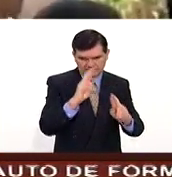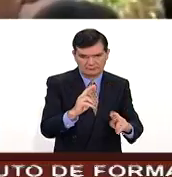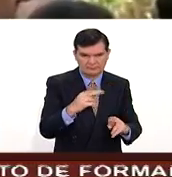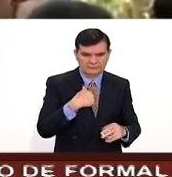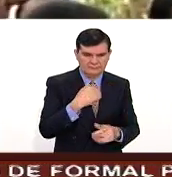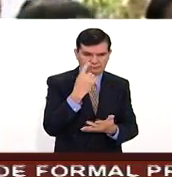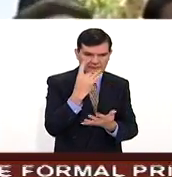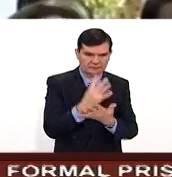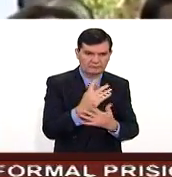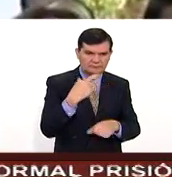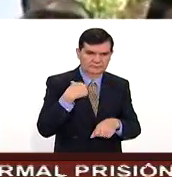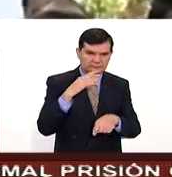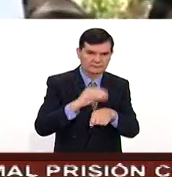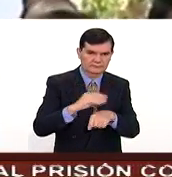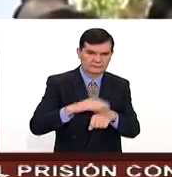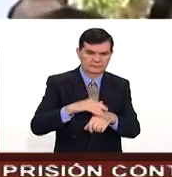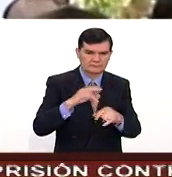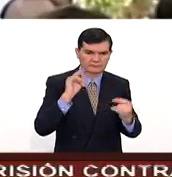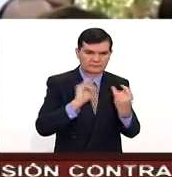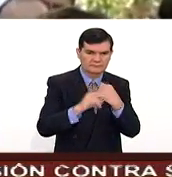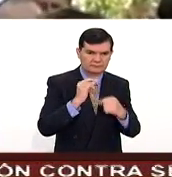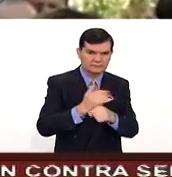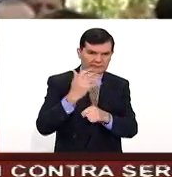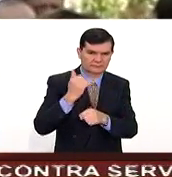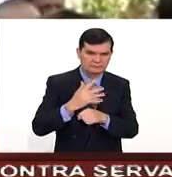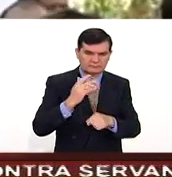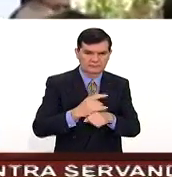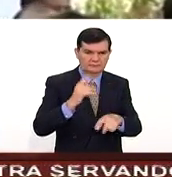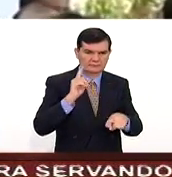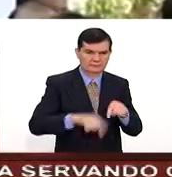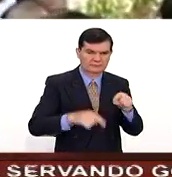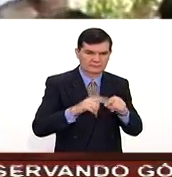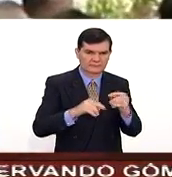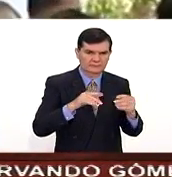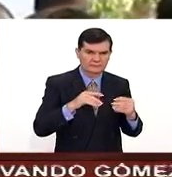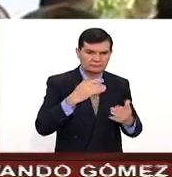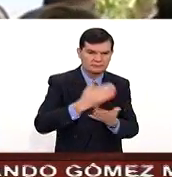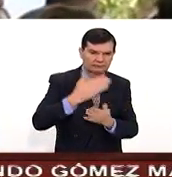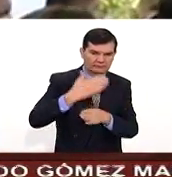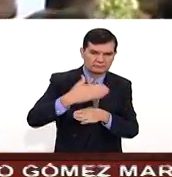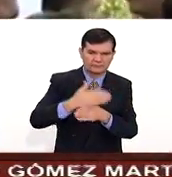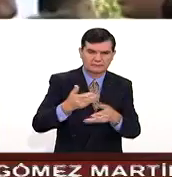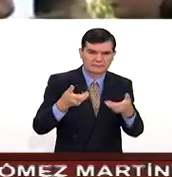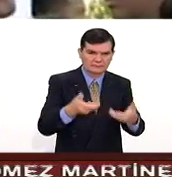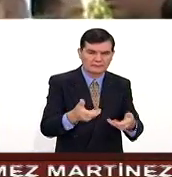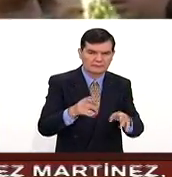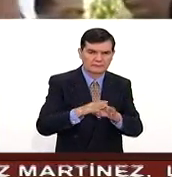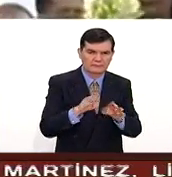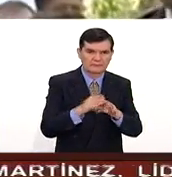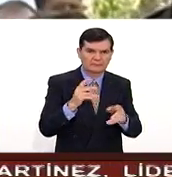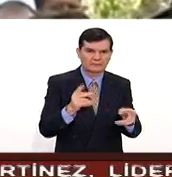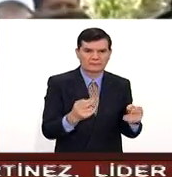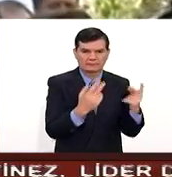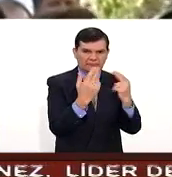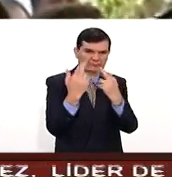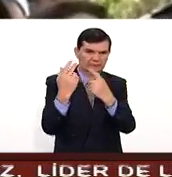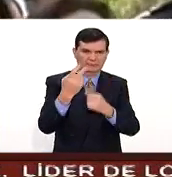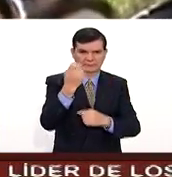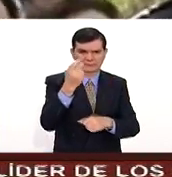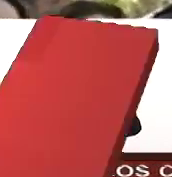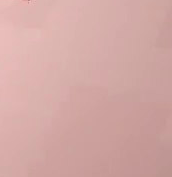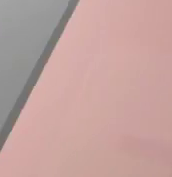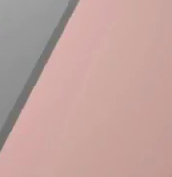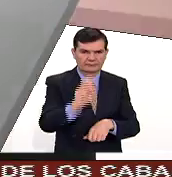voy a permitir bloqueos de carreteras, secuestro de calles o actividades vandálicas, eso no lo vamos